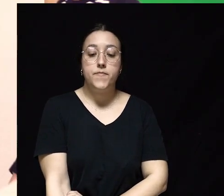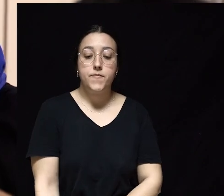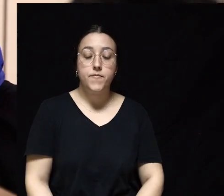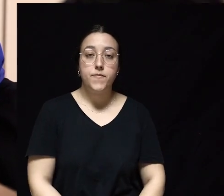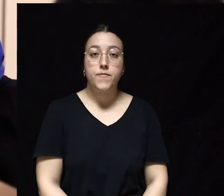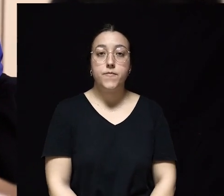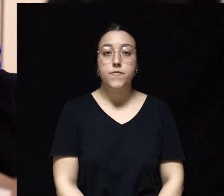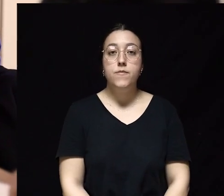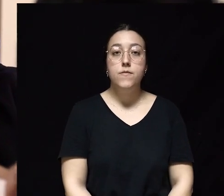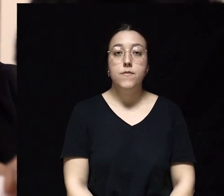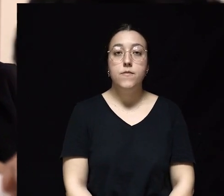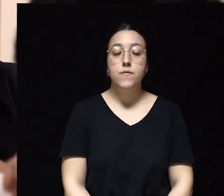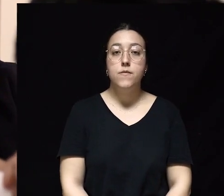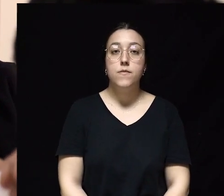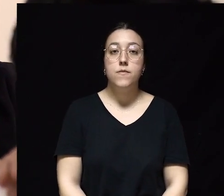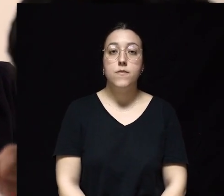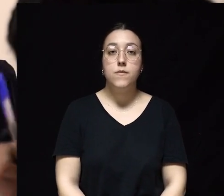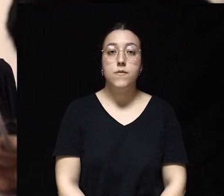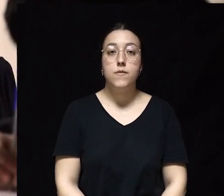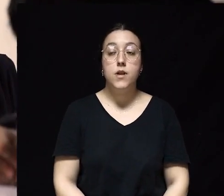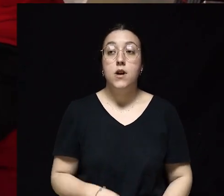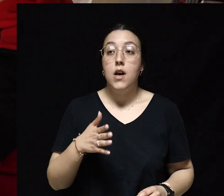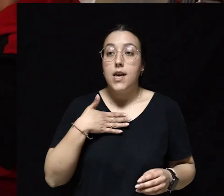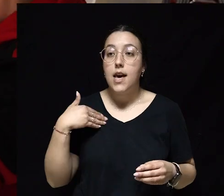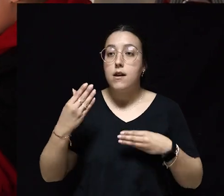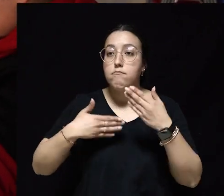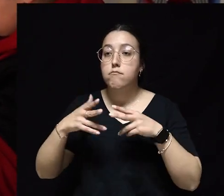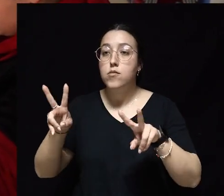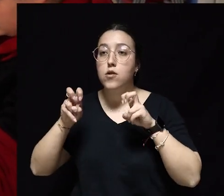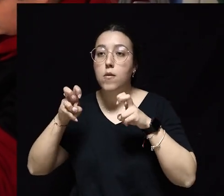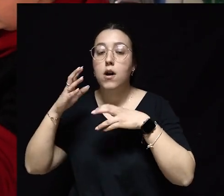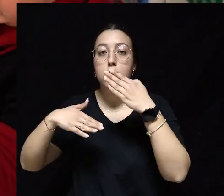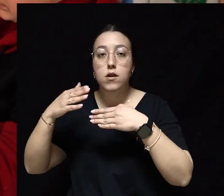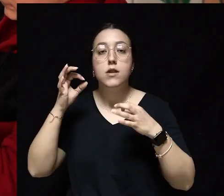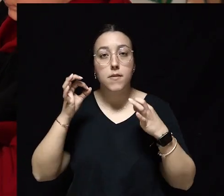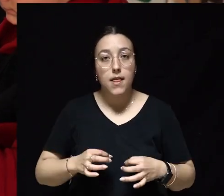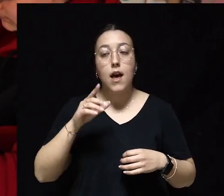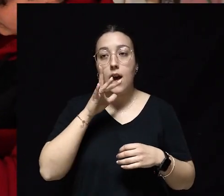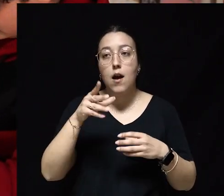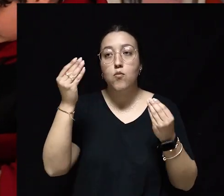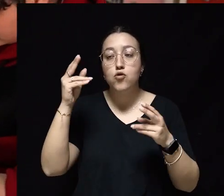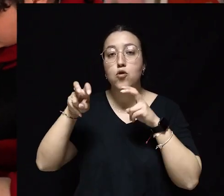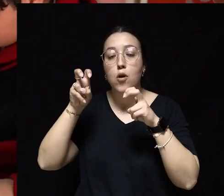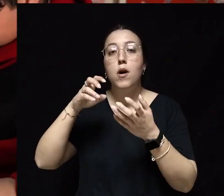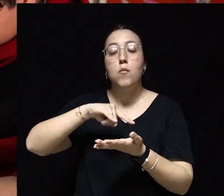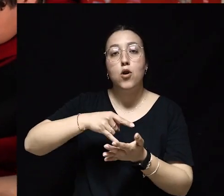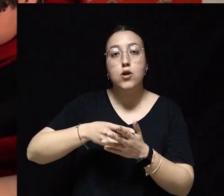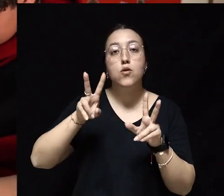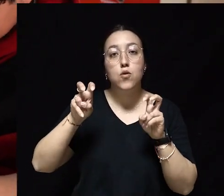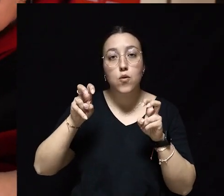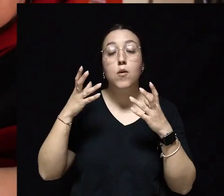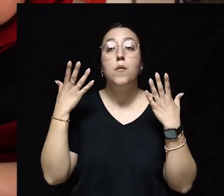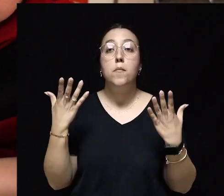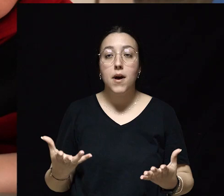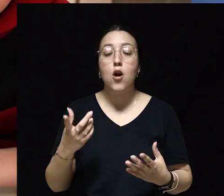de ocurrencias pedagógicas. Se ha innovado por innovar, sin testar previamente los resultados y los protocolos de